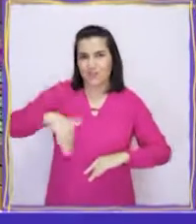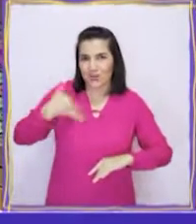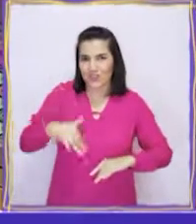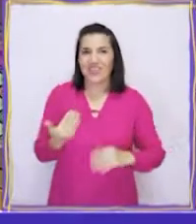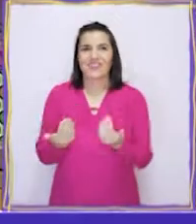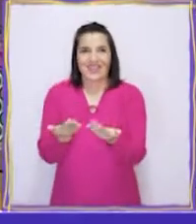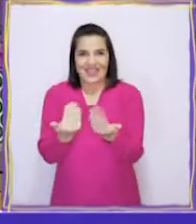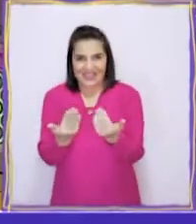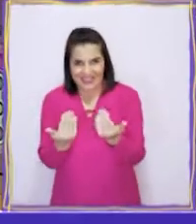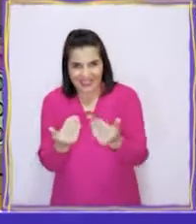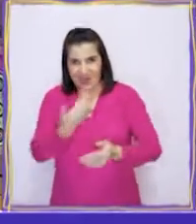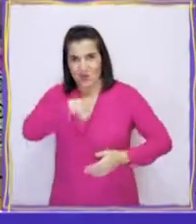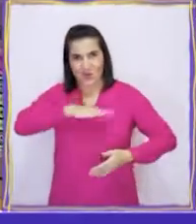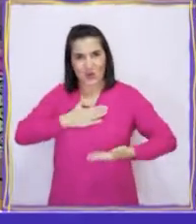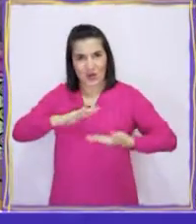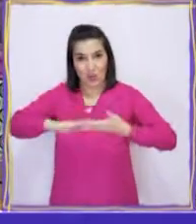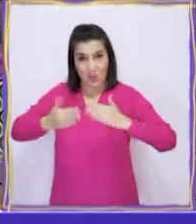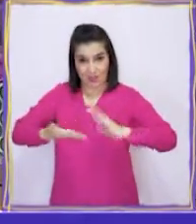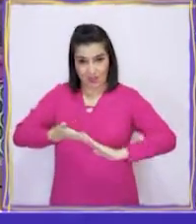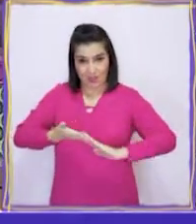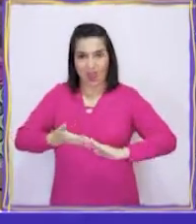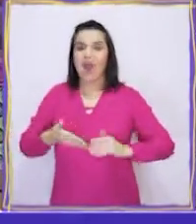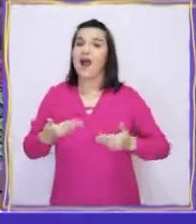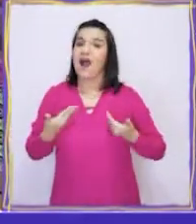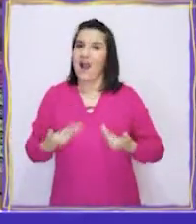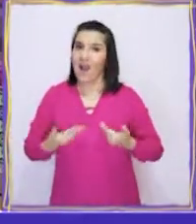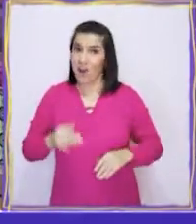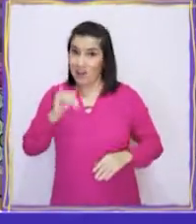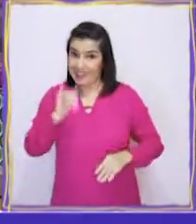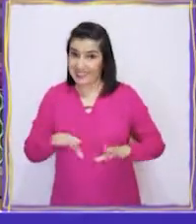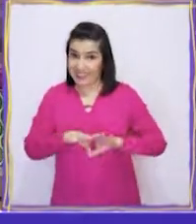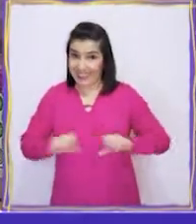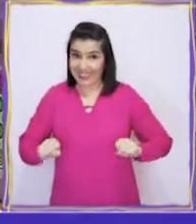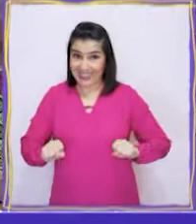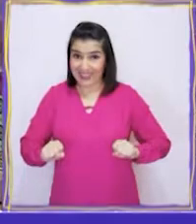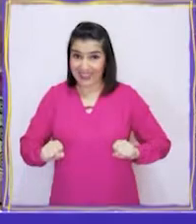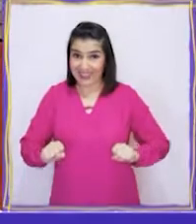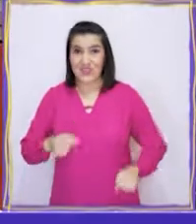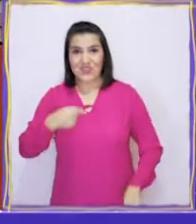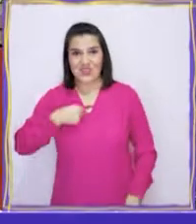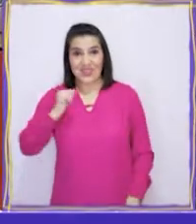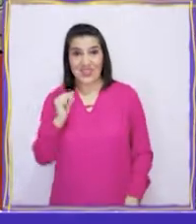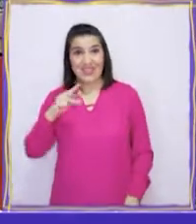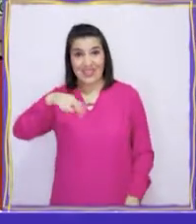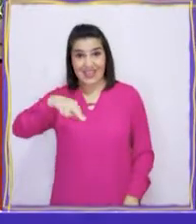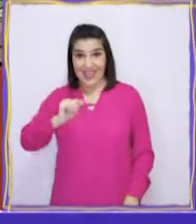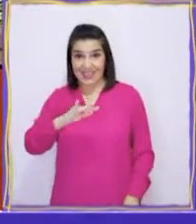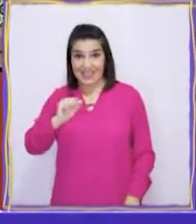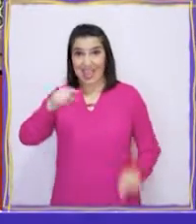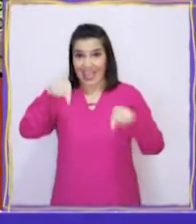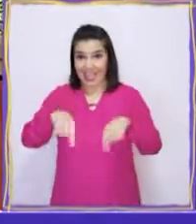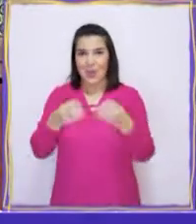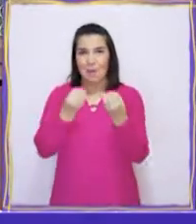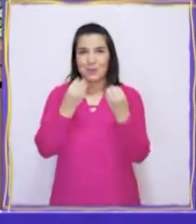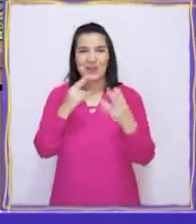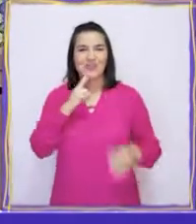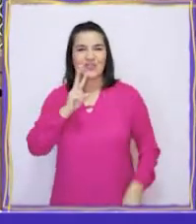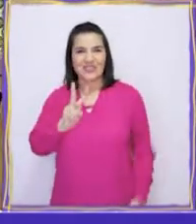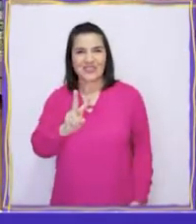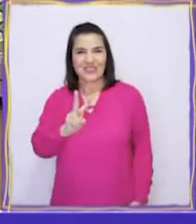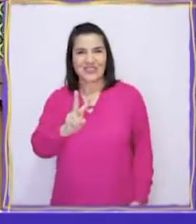y necesarios para nuestra comunidad. Ahora creo que sí estamos listos. Soy Ignacia y esto